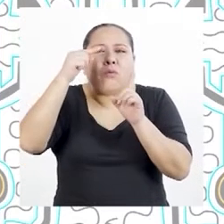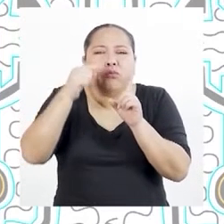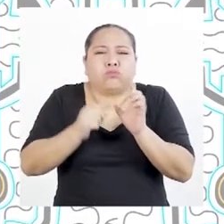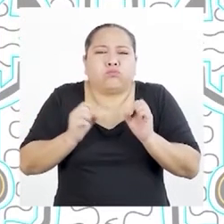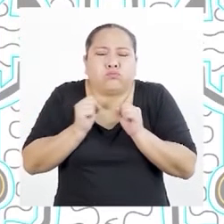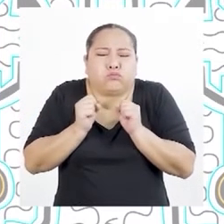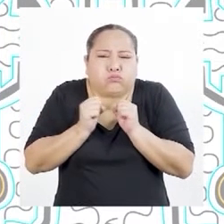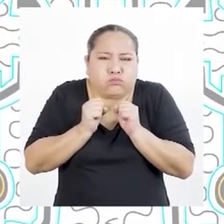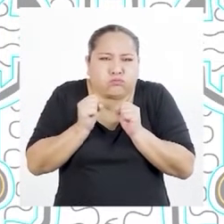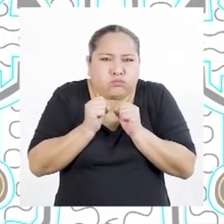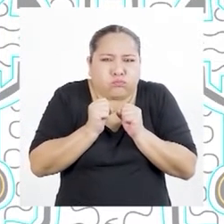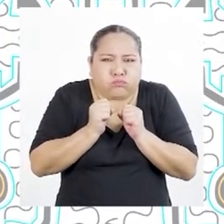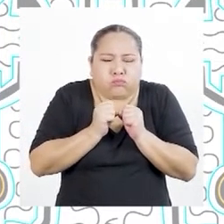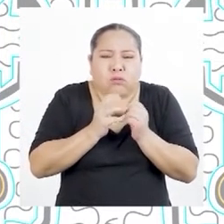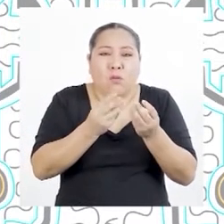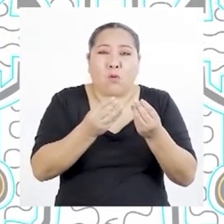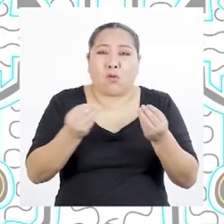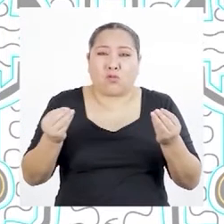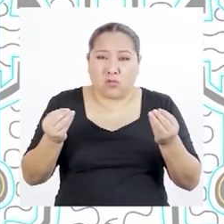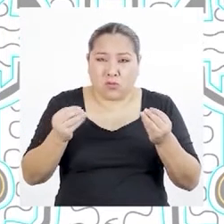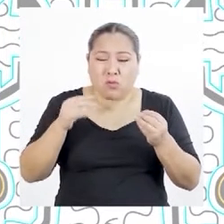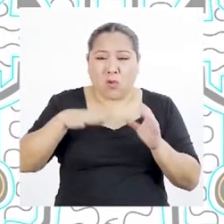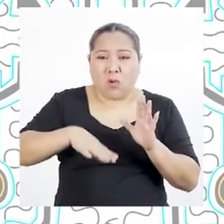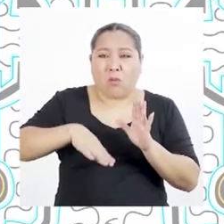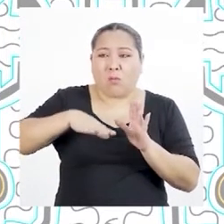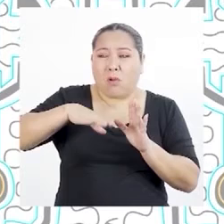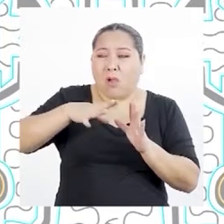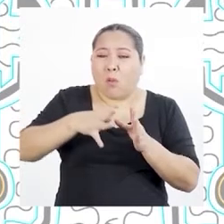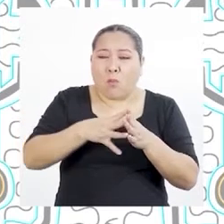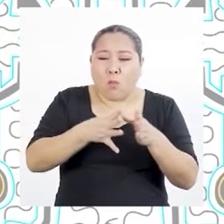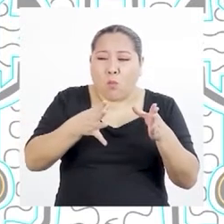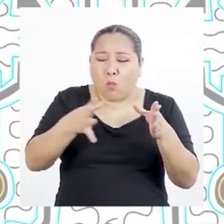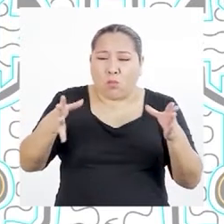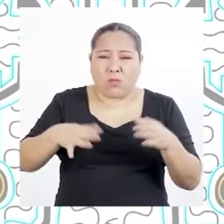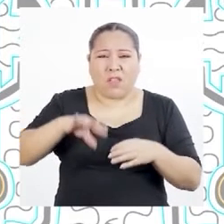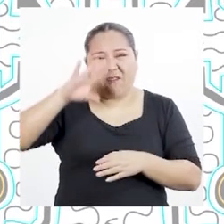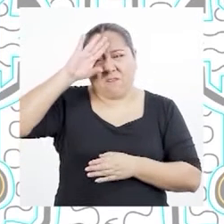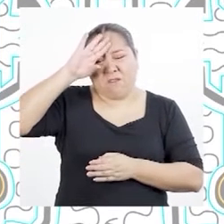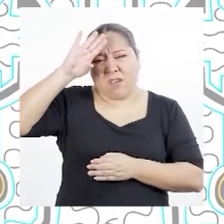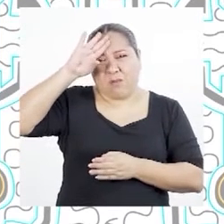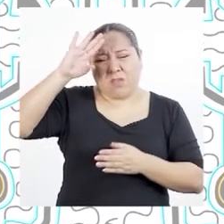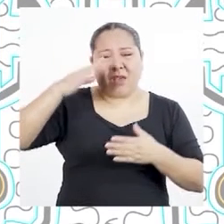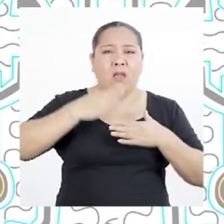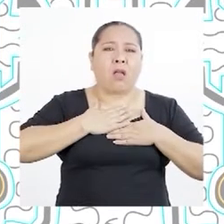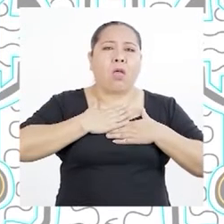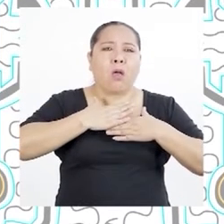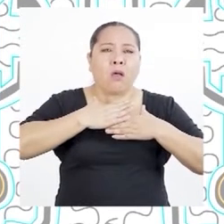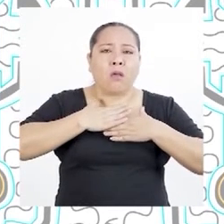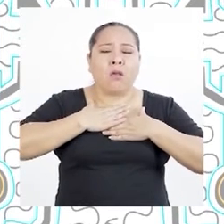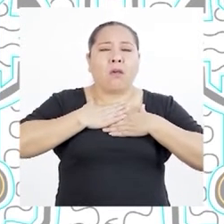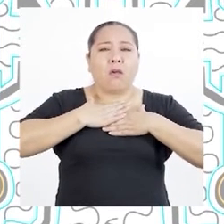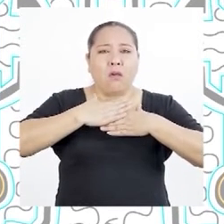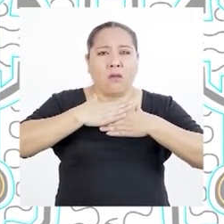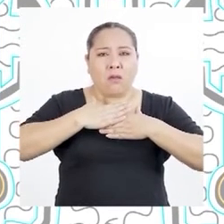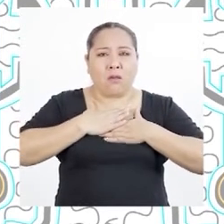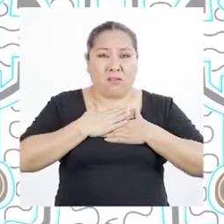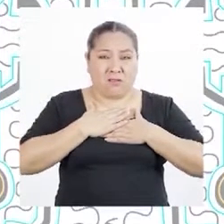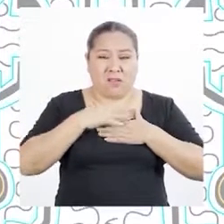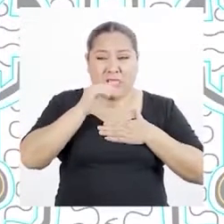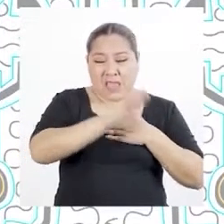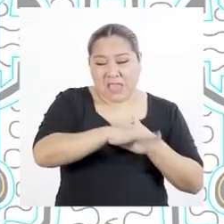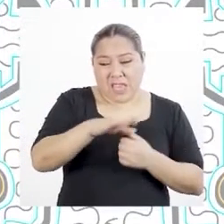temperaturas ocasionan un incremento de casos de infecciones respiratorias en menores y adultos